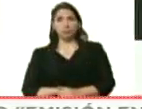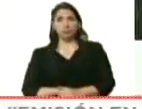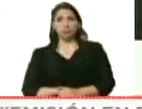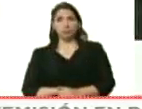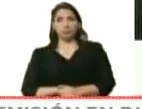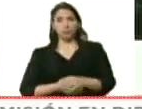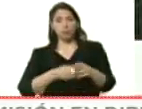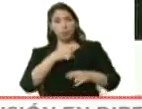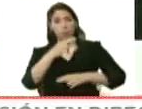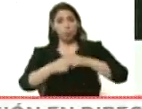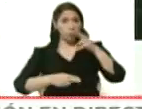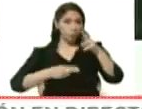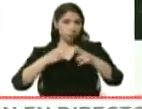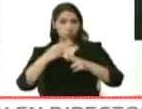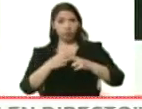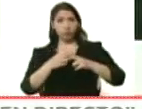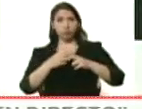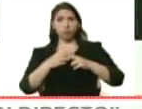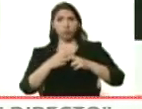universal,